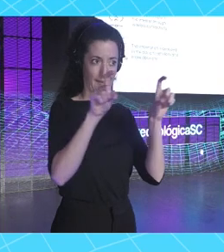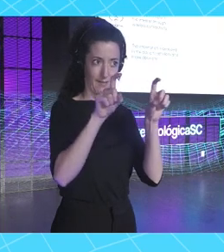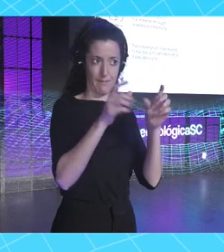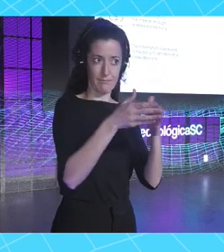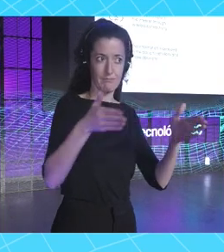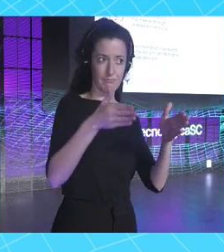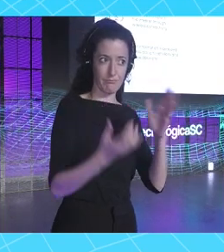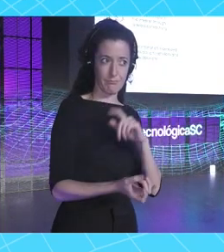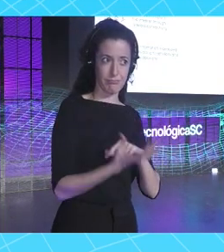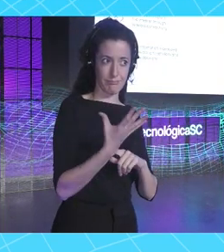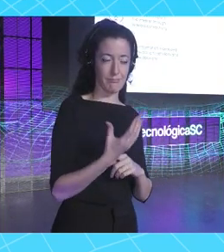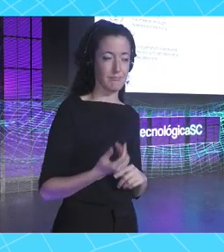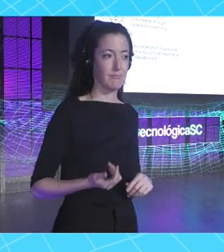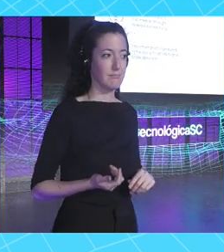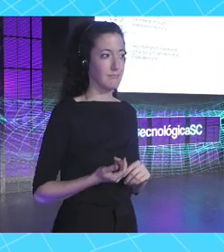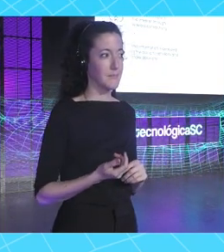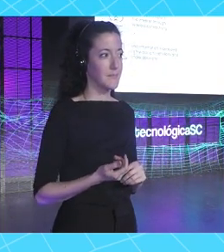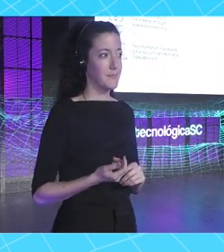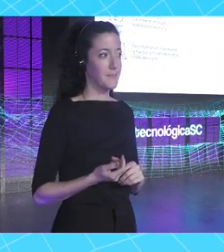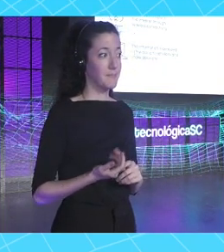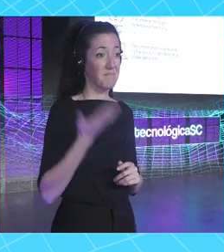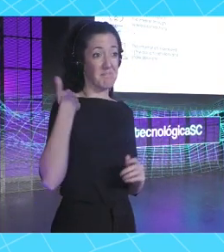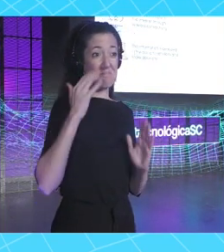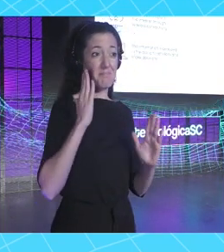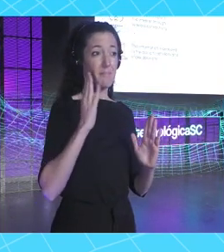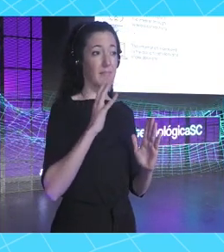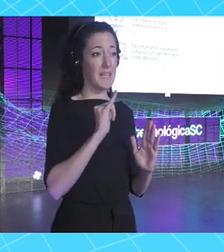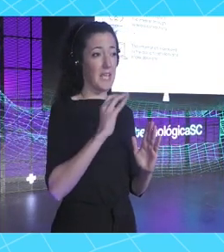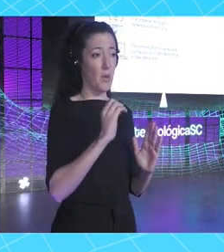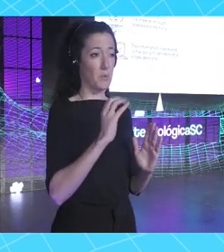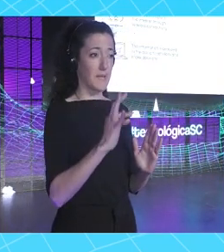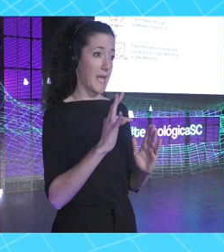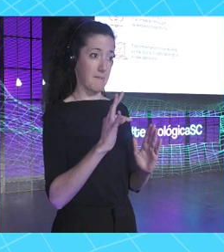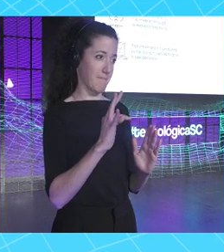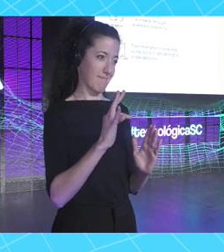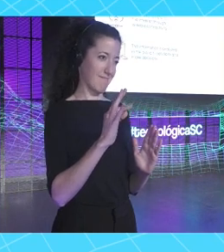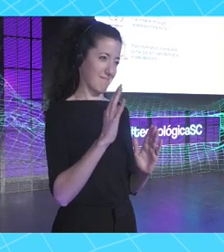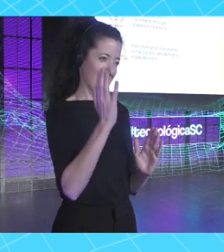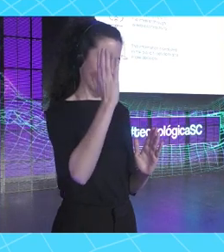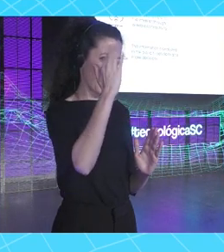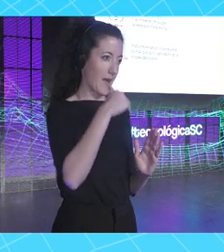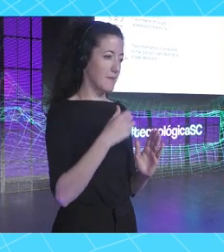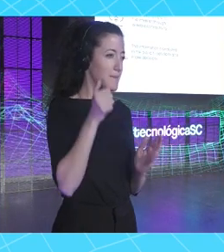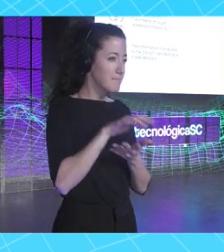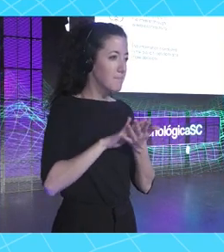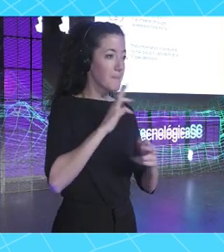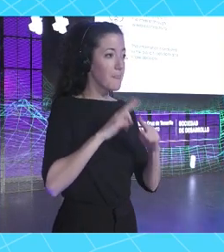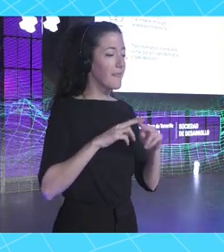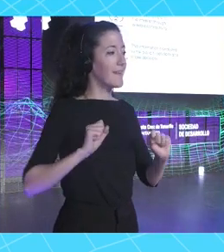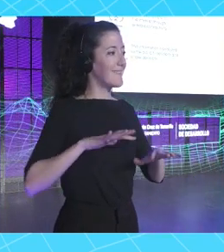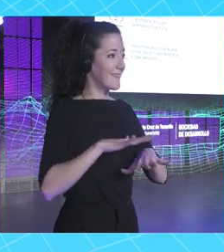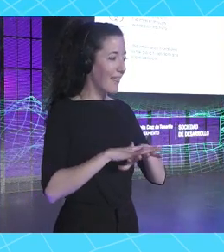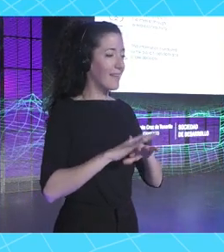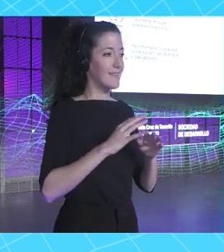bueno no se hablaba de iot se hablaba de una cosa un concepto que eran redes de sensores inalámbricos Y